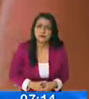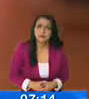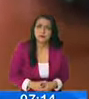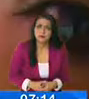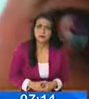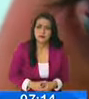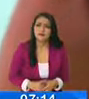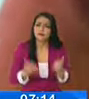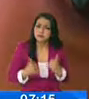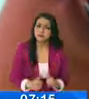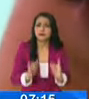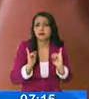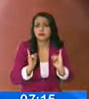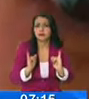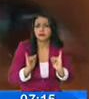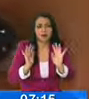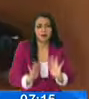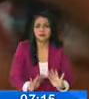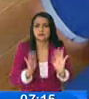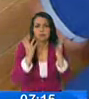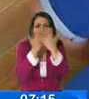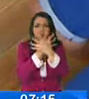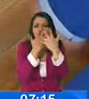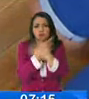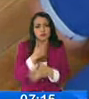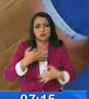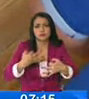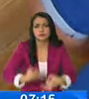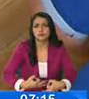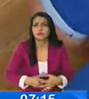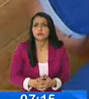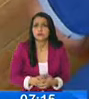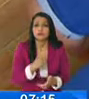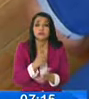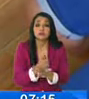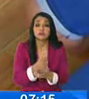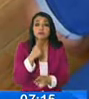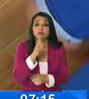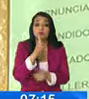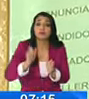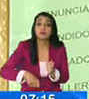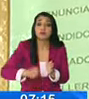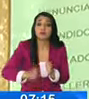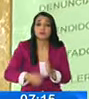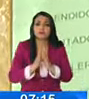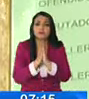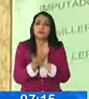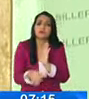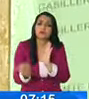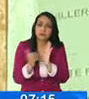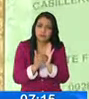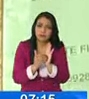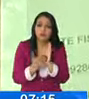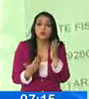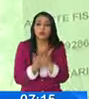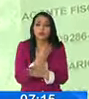esto va a seguir quedando así. No es justo. Por ello asegura que su abogado solicitará un nuevo examen de